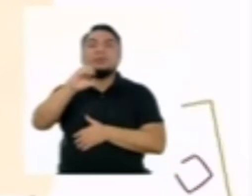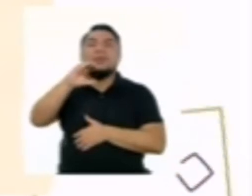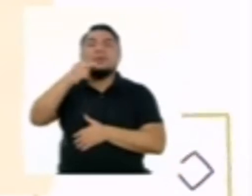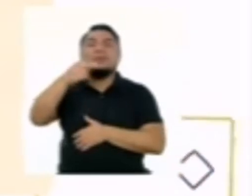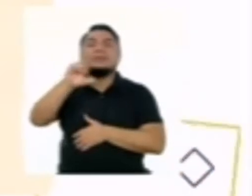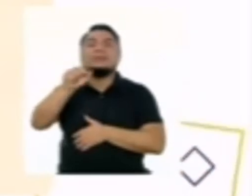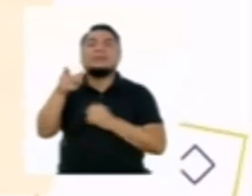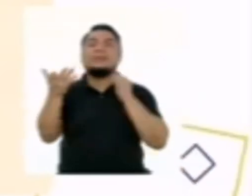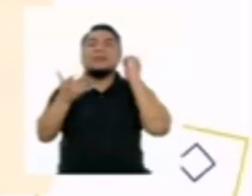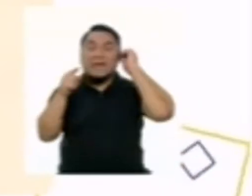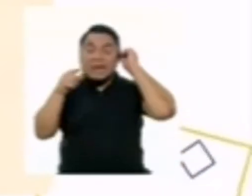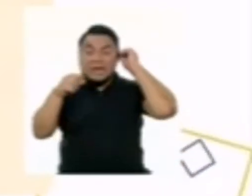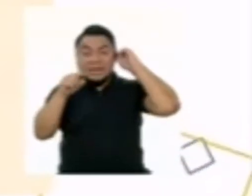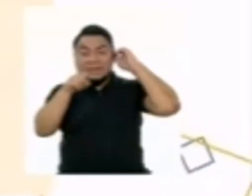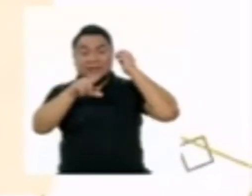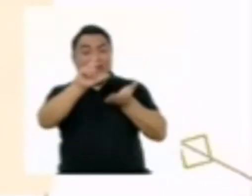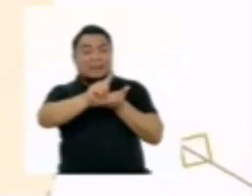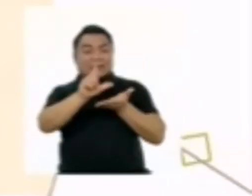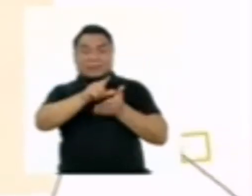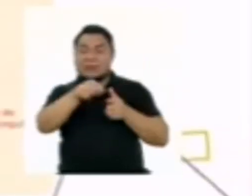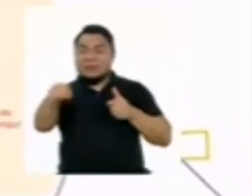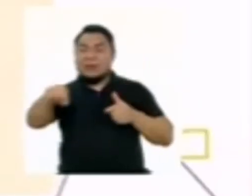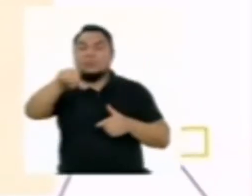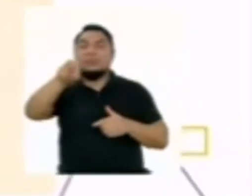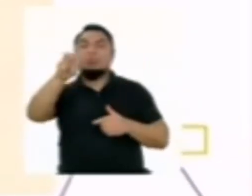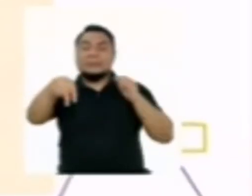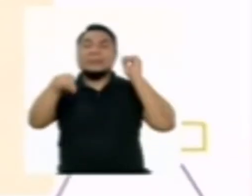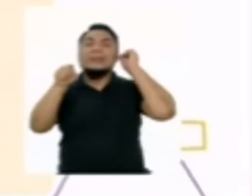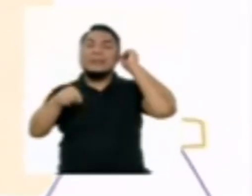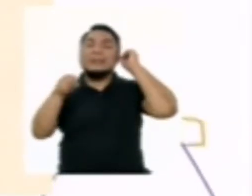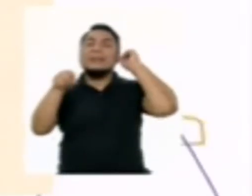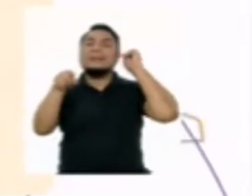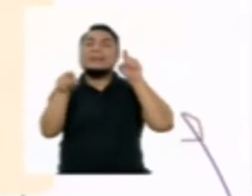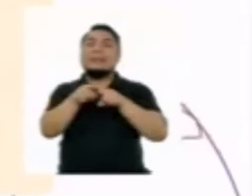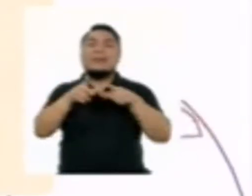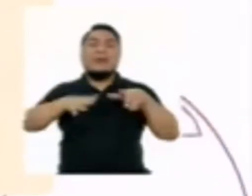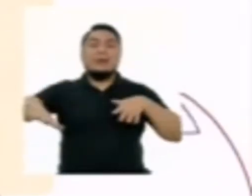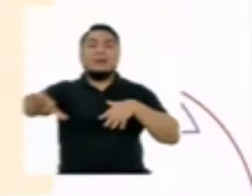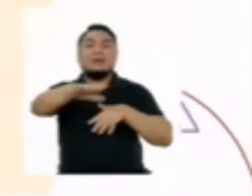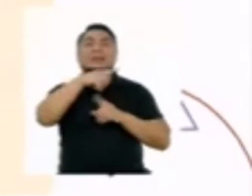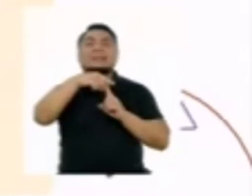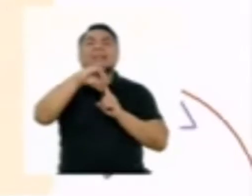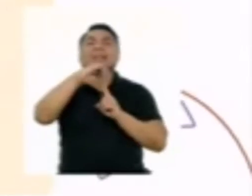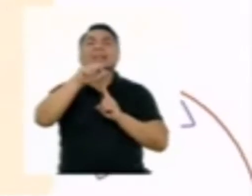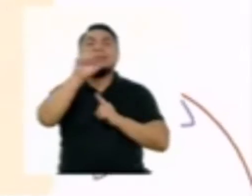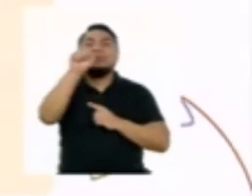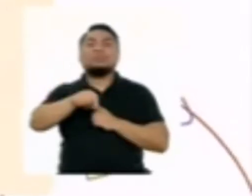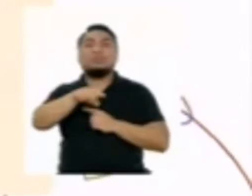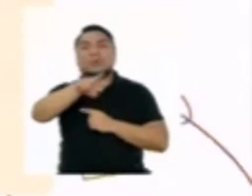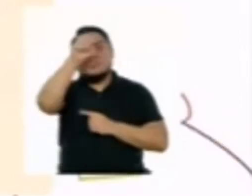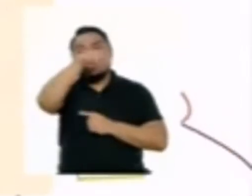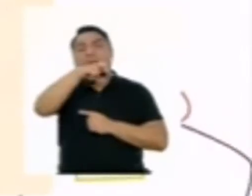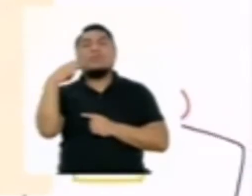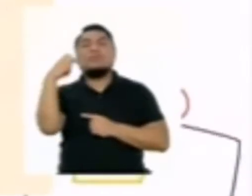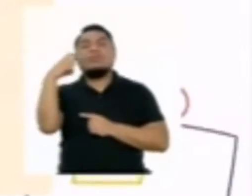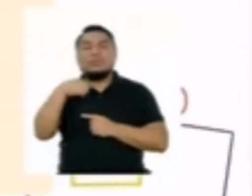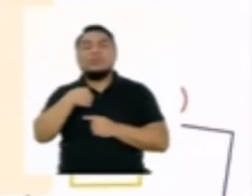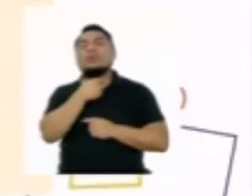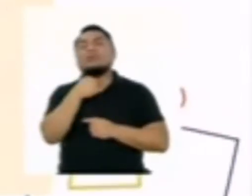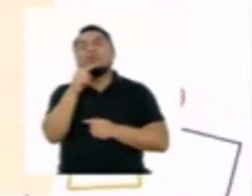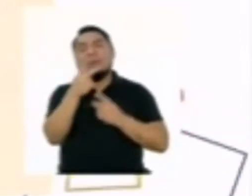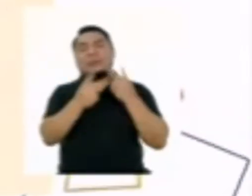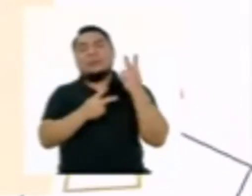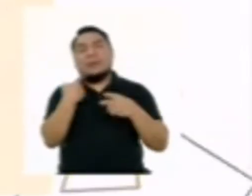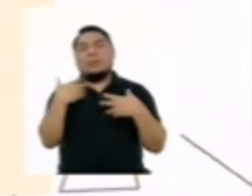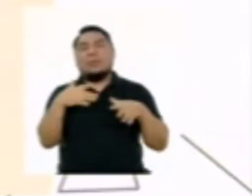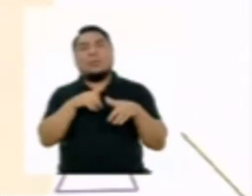que se ubica entre Lima y Junín, y también la Reserva Nacional del Titicaca, al sur del país, en Puno. Miren